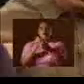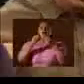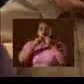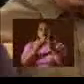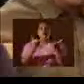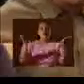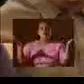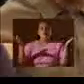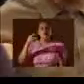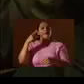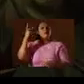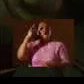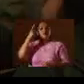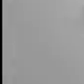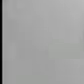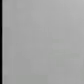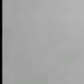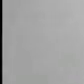15